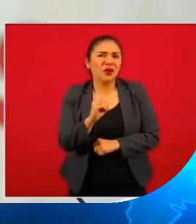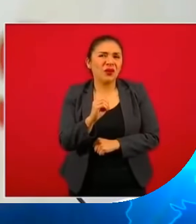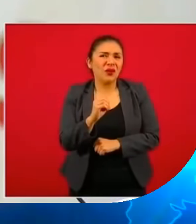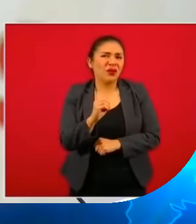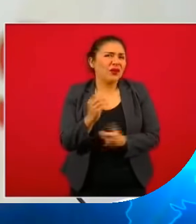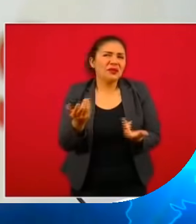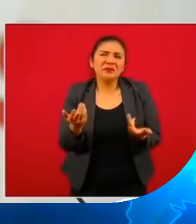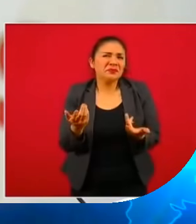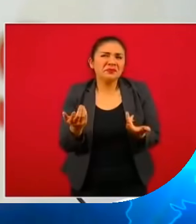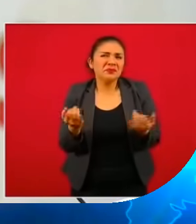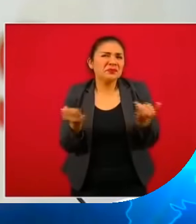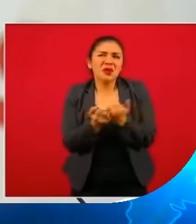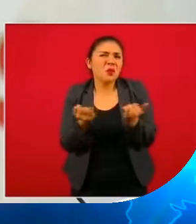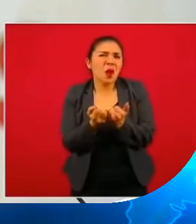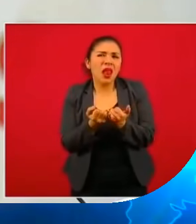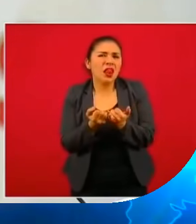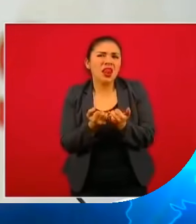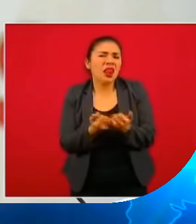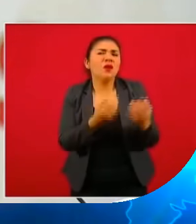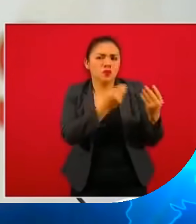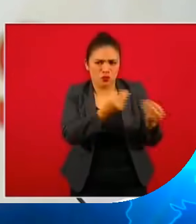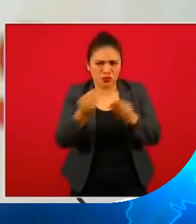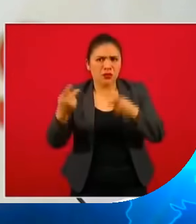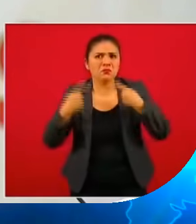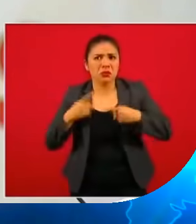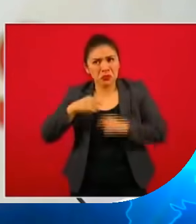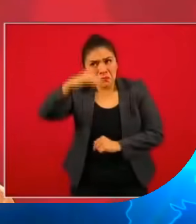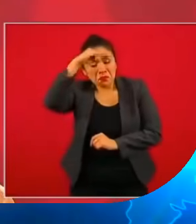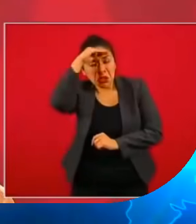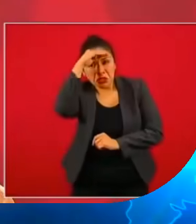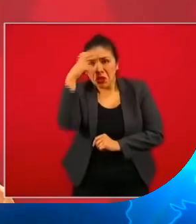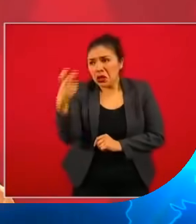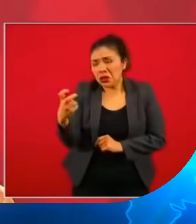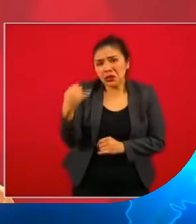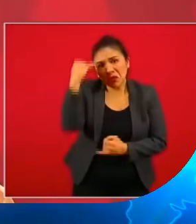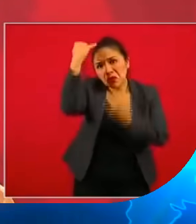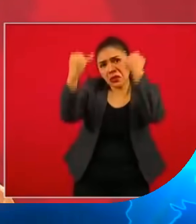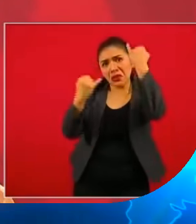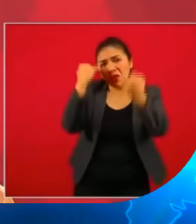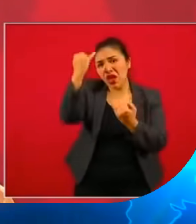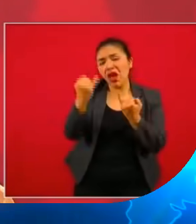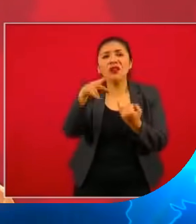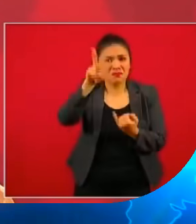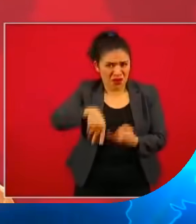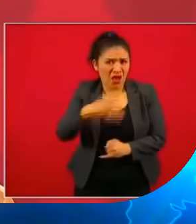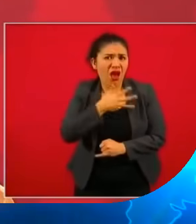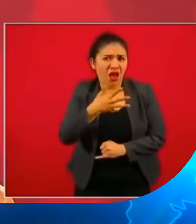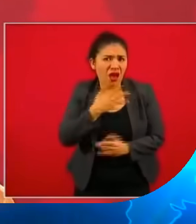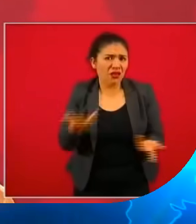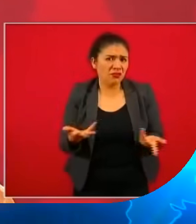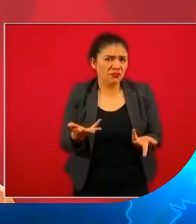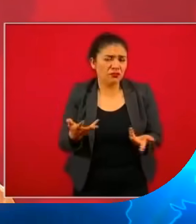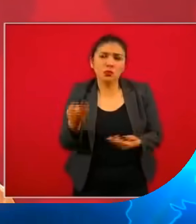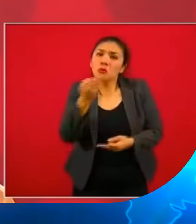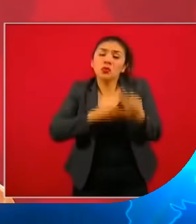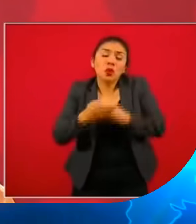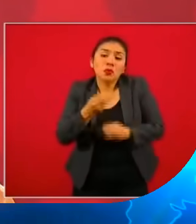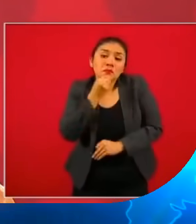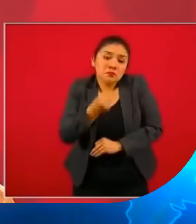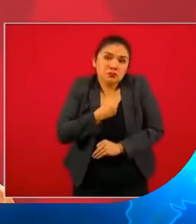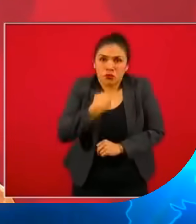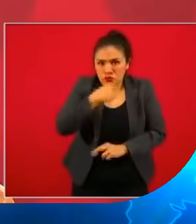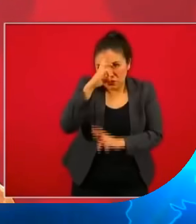Existe también mucha gente así, y todos pues merecen nuestro respeto.